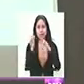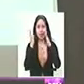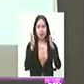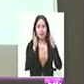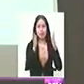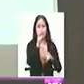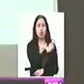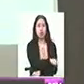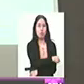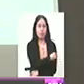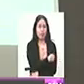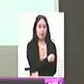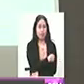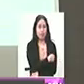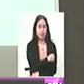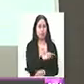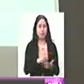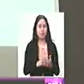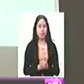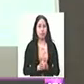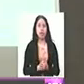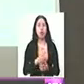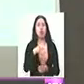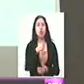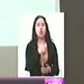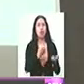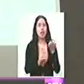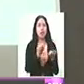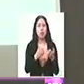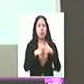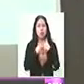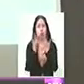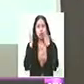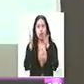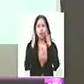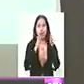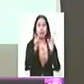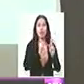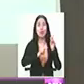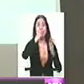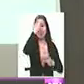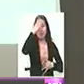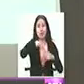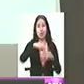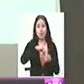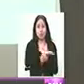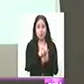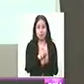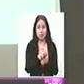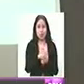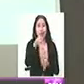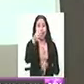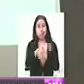se está dando de alta adecuadamente a los pacientes y si se está haciendo el